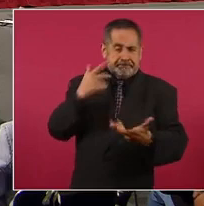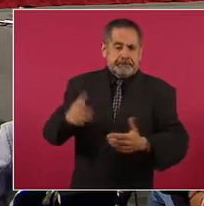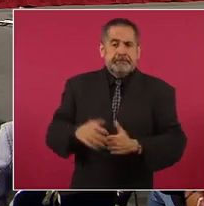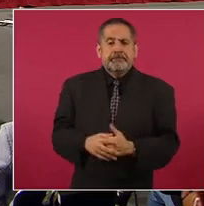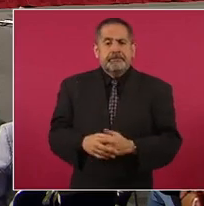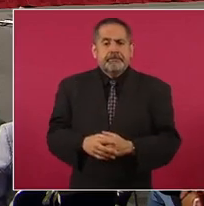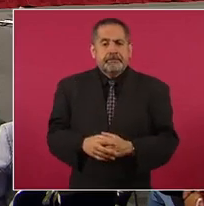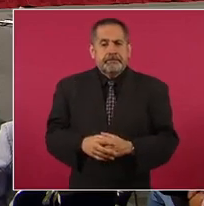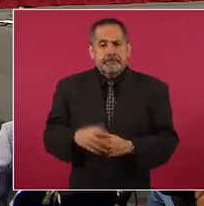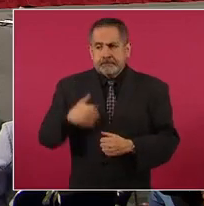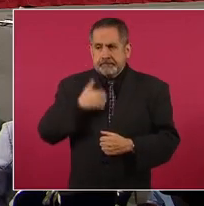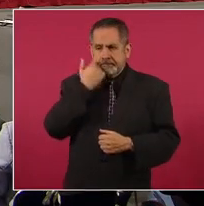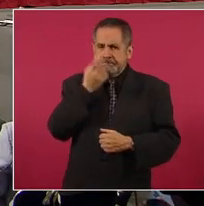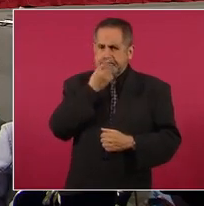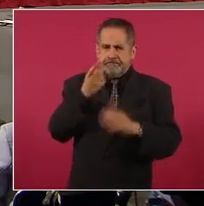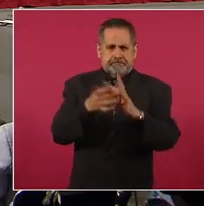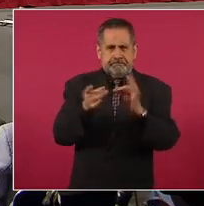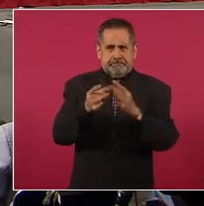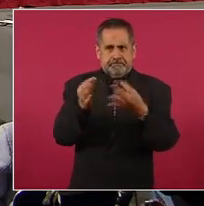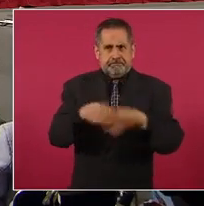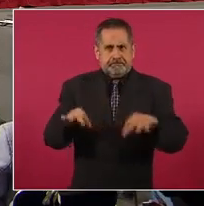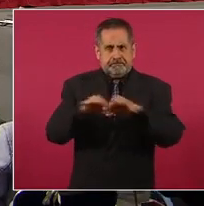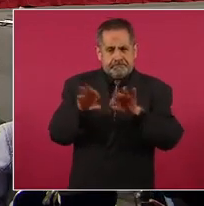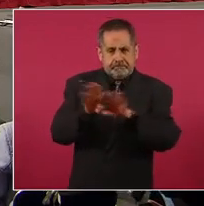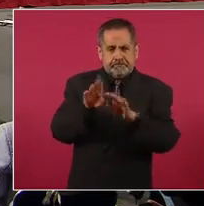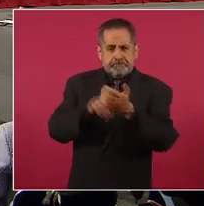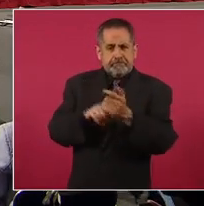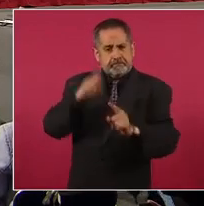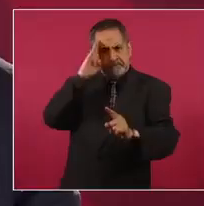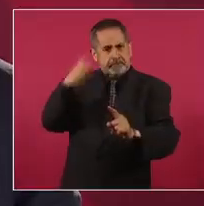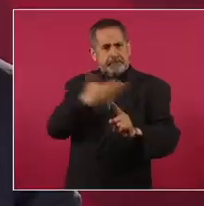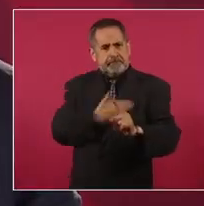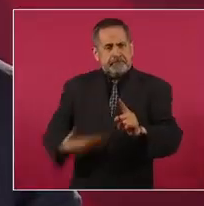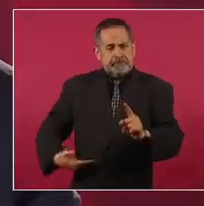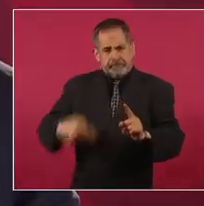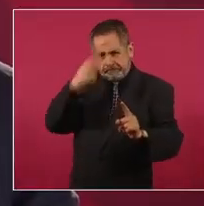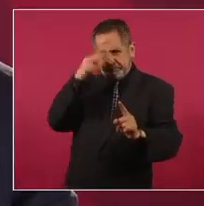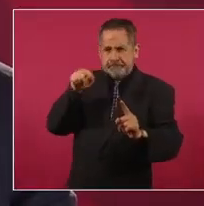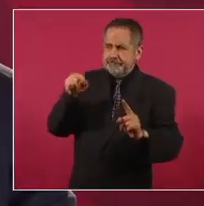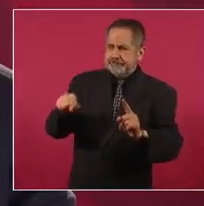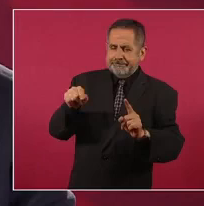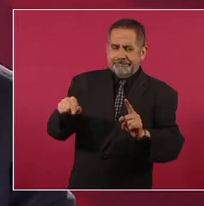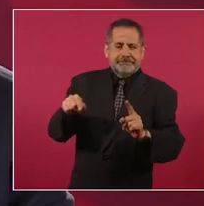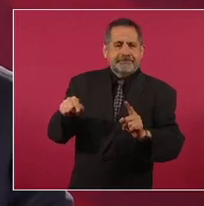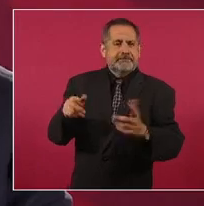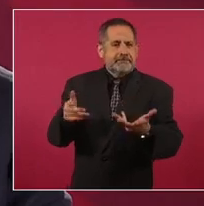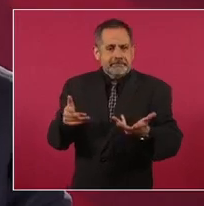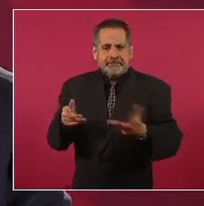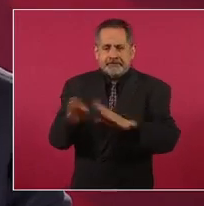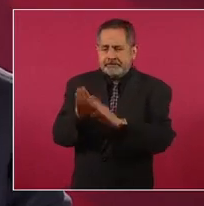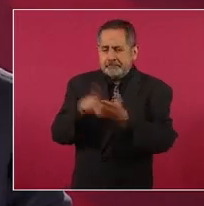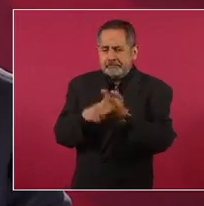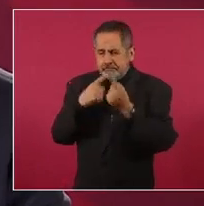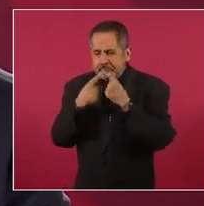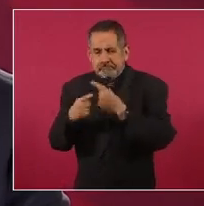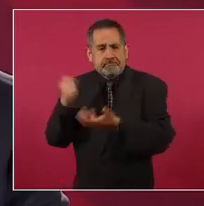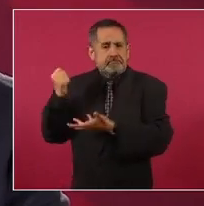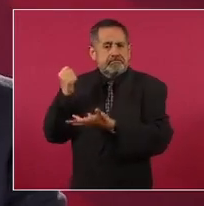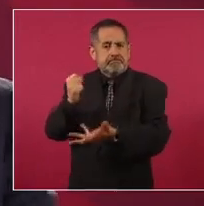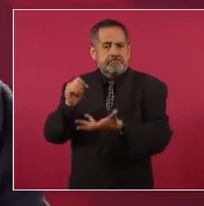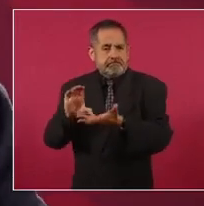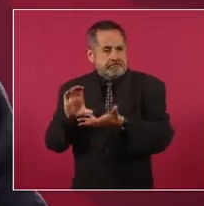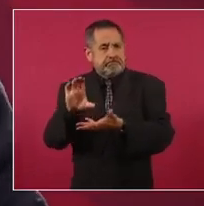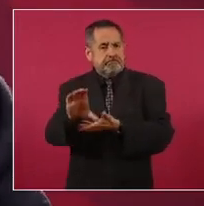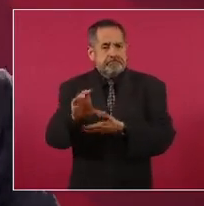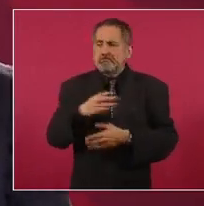queremos destacar un compromiso que ha cumplido el señor presidente de la República en cuanto a los recursos asignados a la